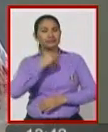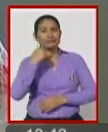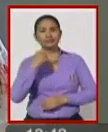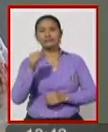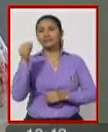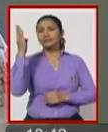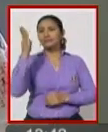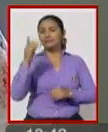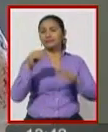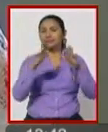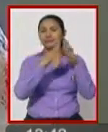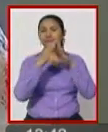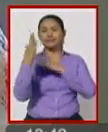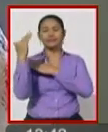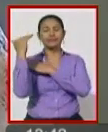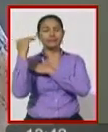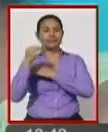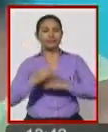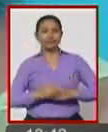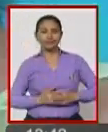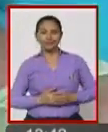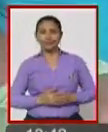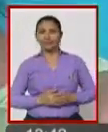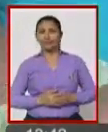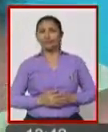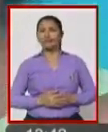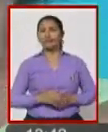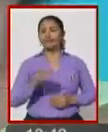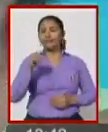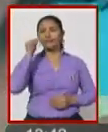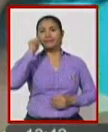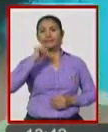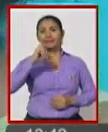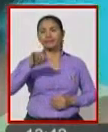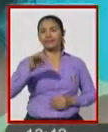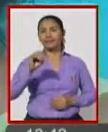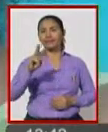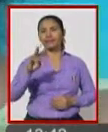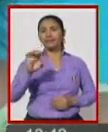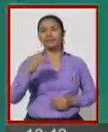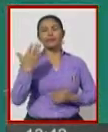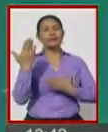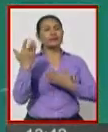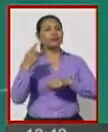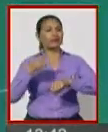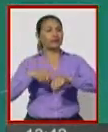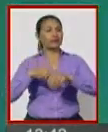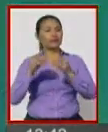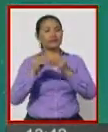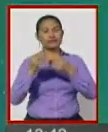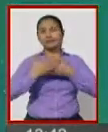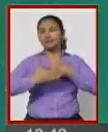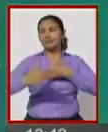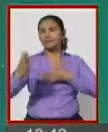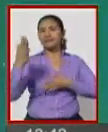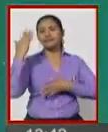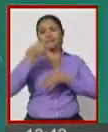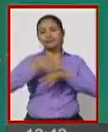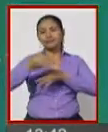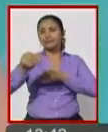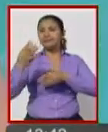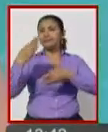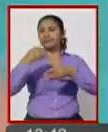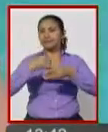con este bono en la ciudad de Santa Cruz de la Sierra. En el caso de la señora Giovanna Vega, deberá esperar un tiempo más, ya que demoró